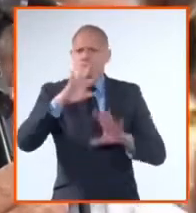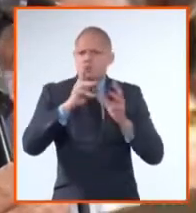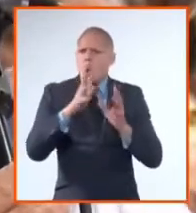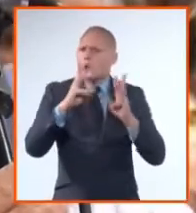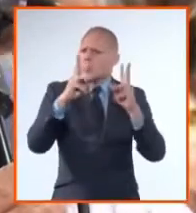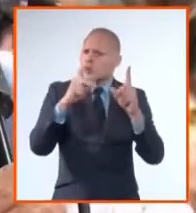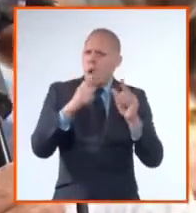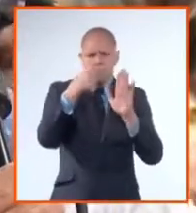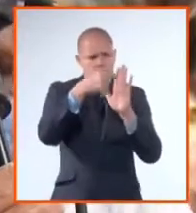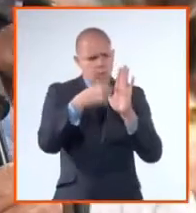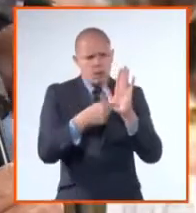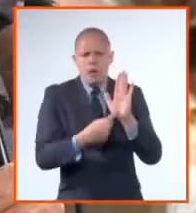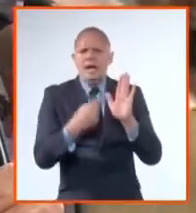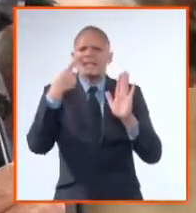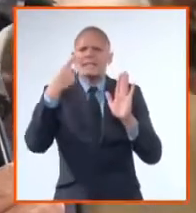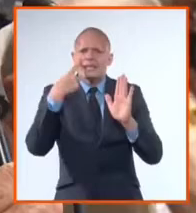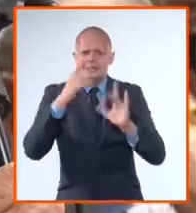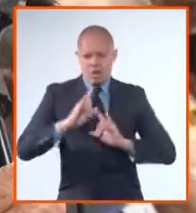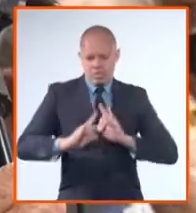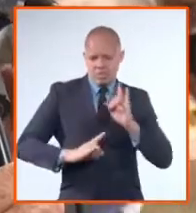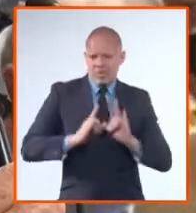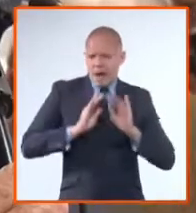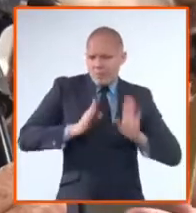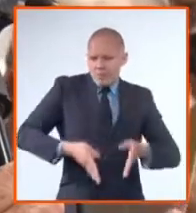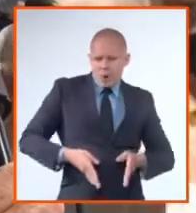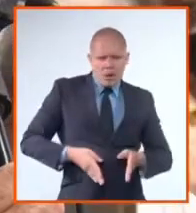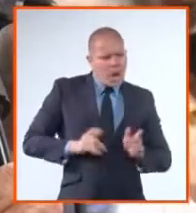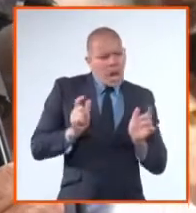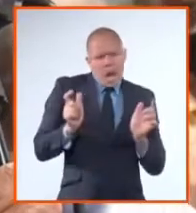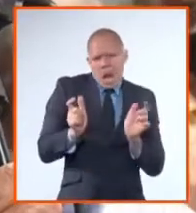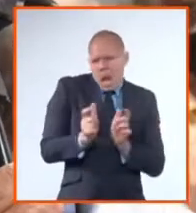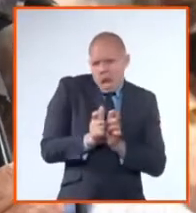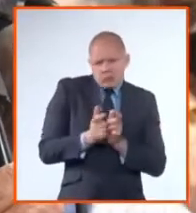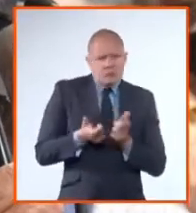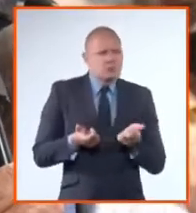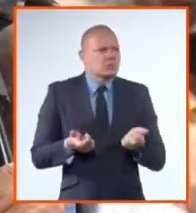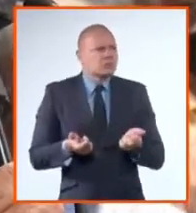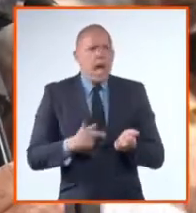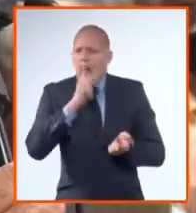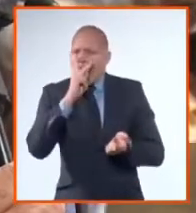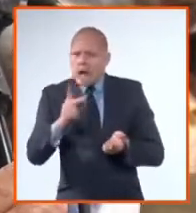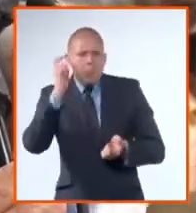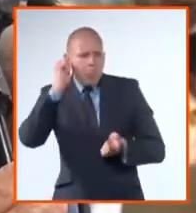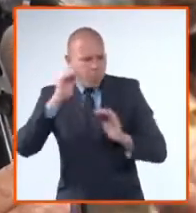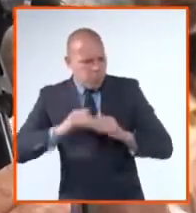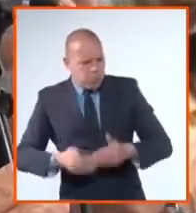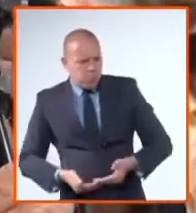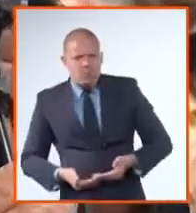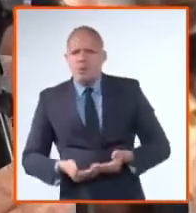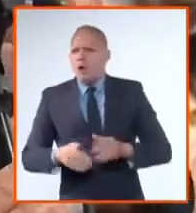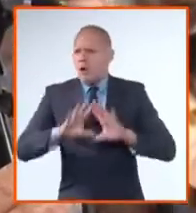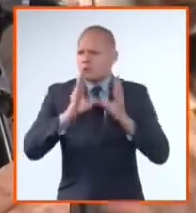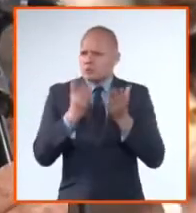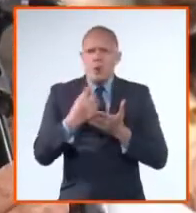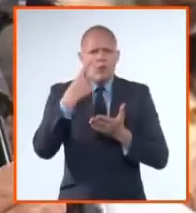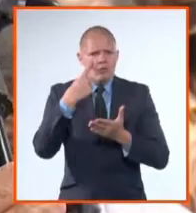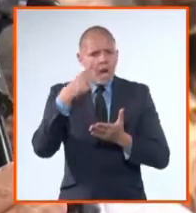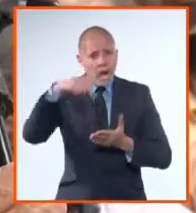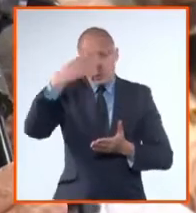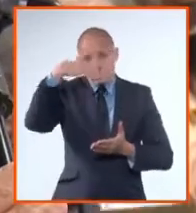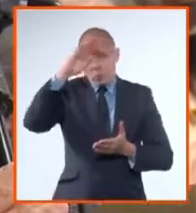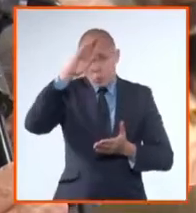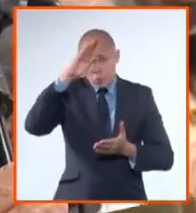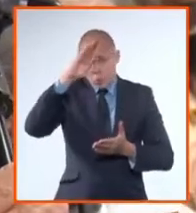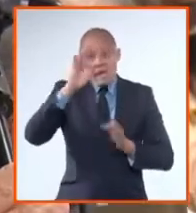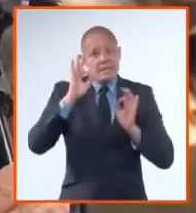de todos los aspectos que se evalúan internacionalmente. Nuestro sistema siempre ha estado a la vanguardia, pero ya ha llegado